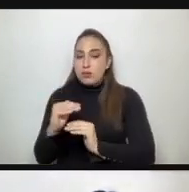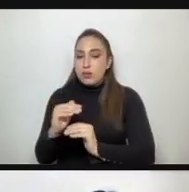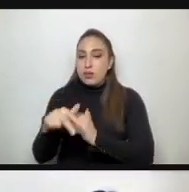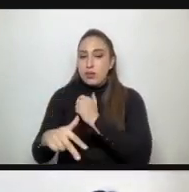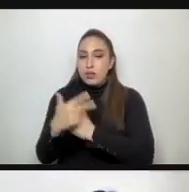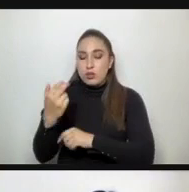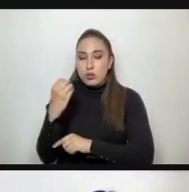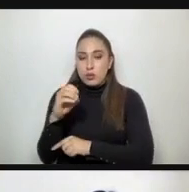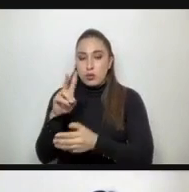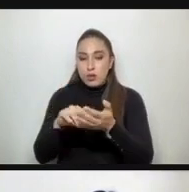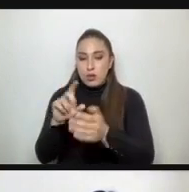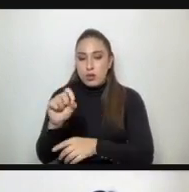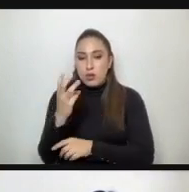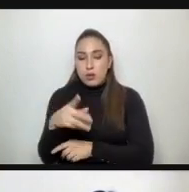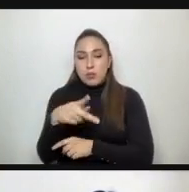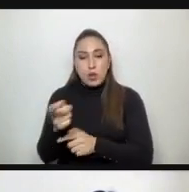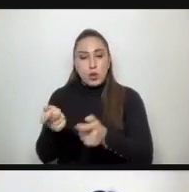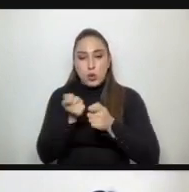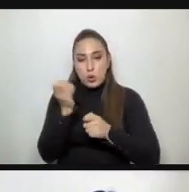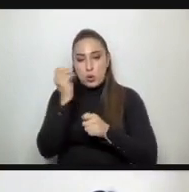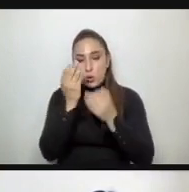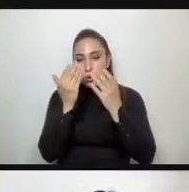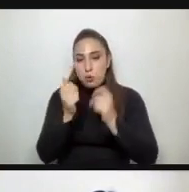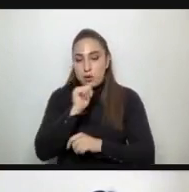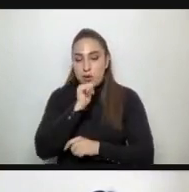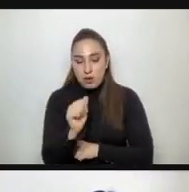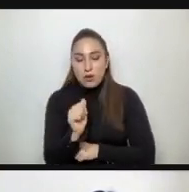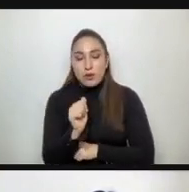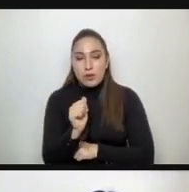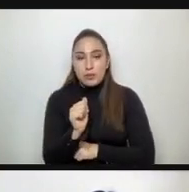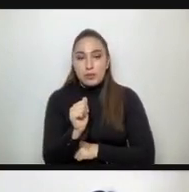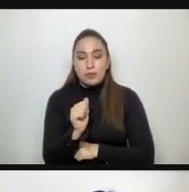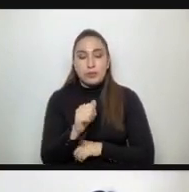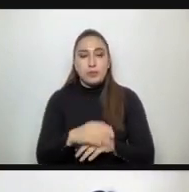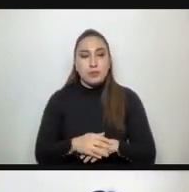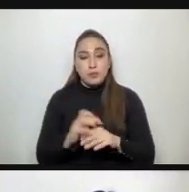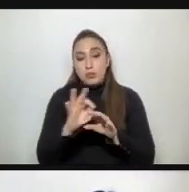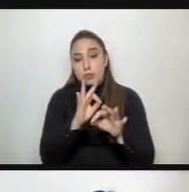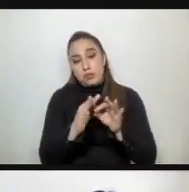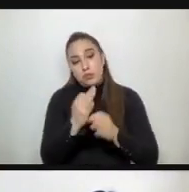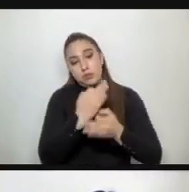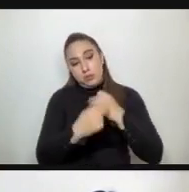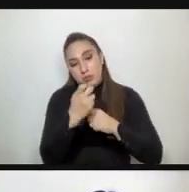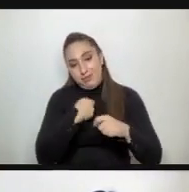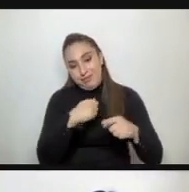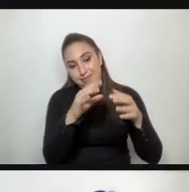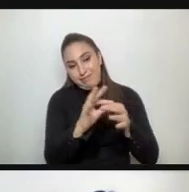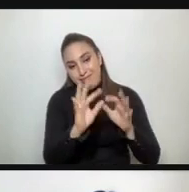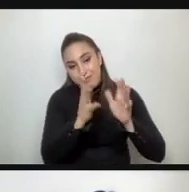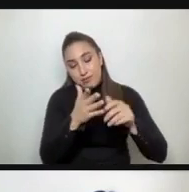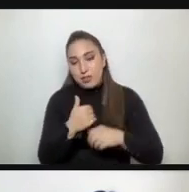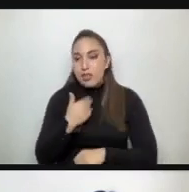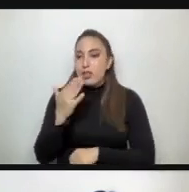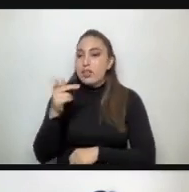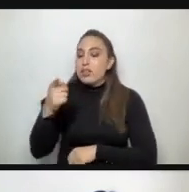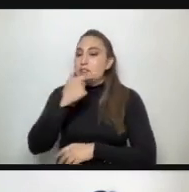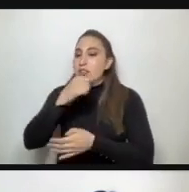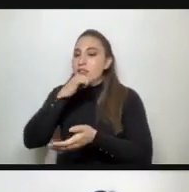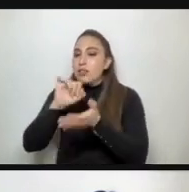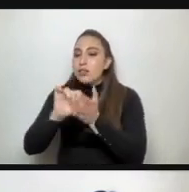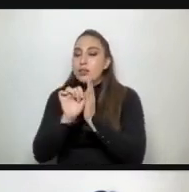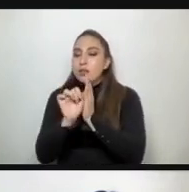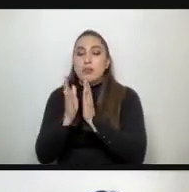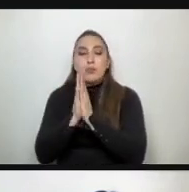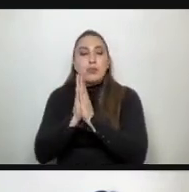octubre, sin que recibiéramos observación alguna. En virtud de lo anterior expuesto, solicito al diputado secretario consulte